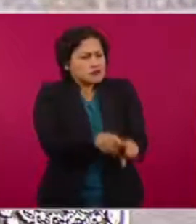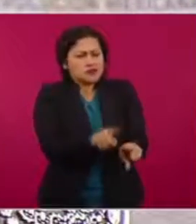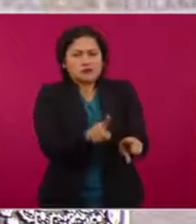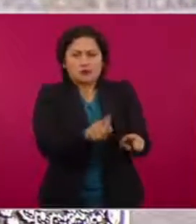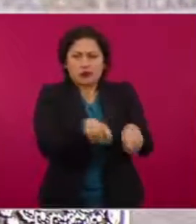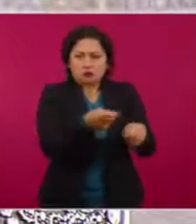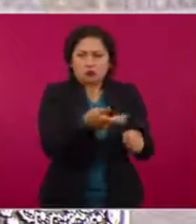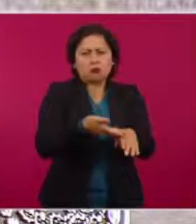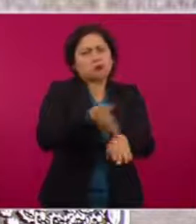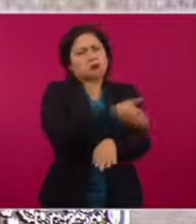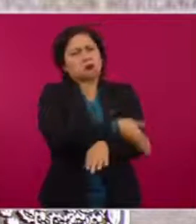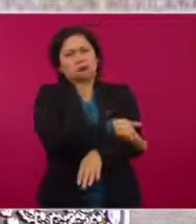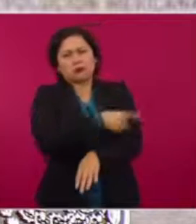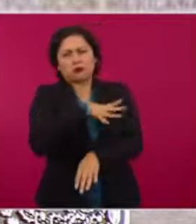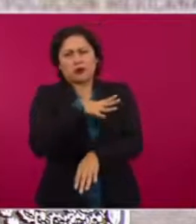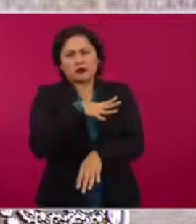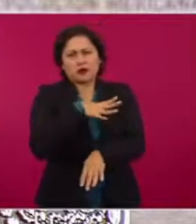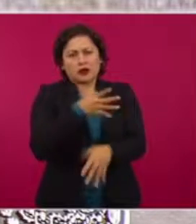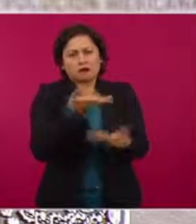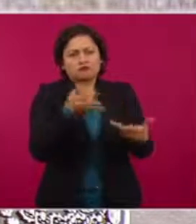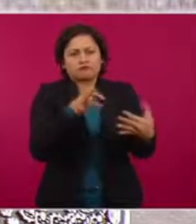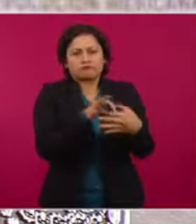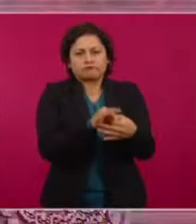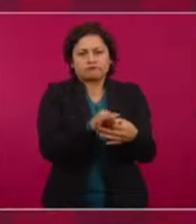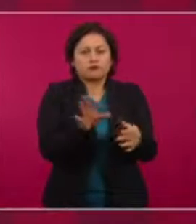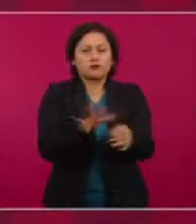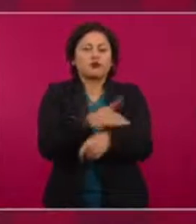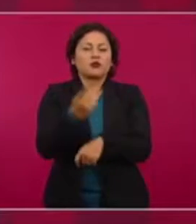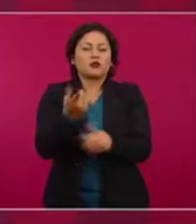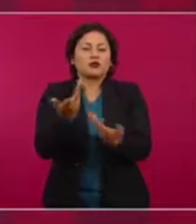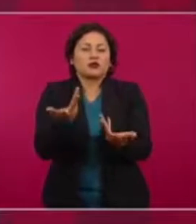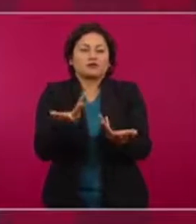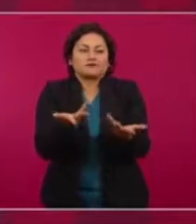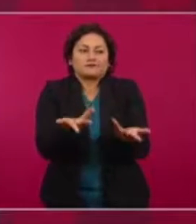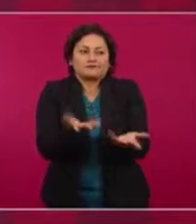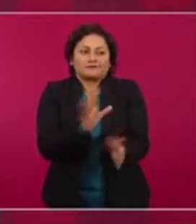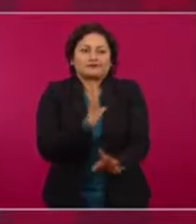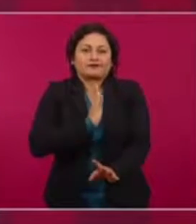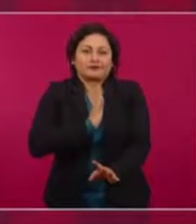concesión, porque no teníamos otra opción.